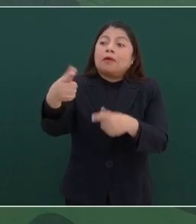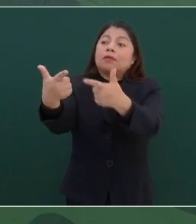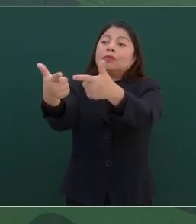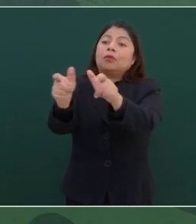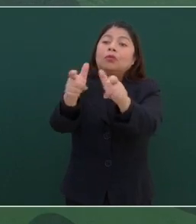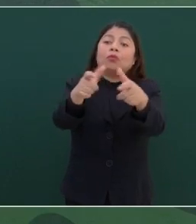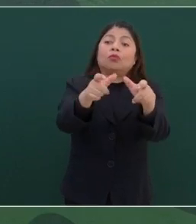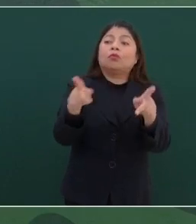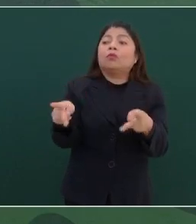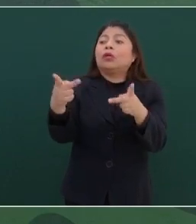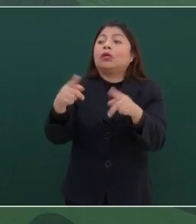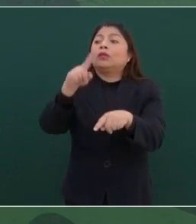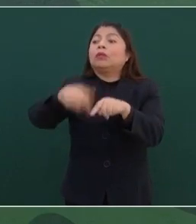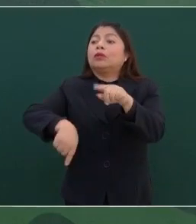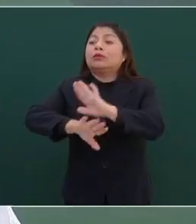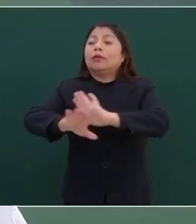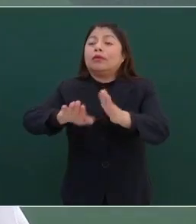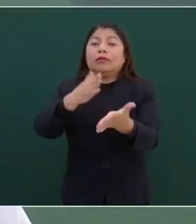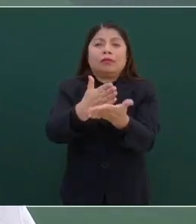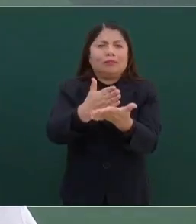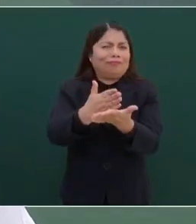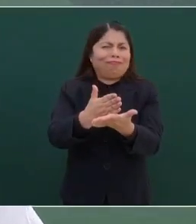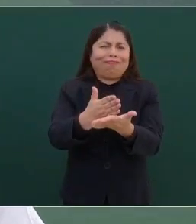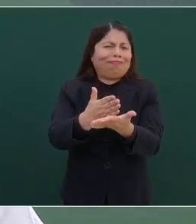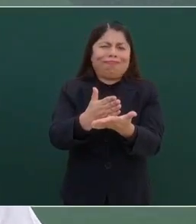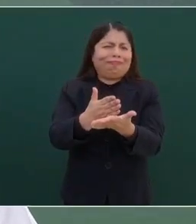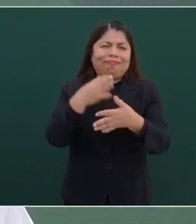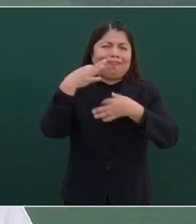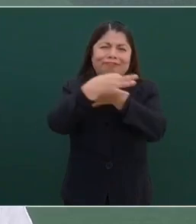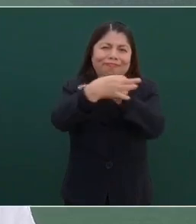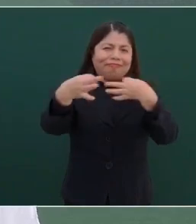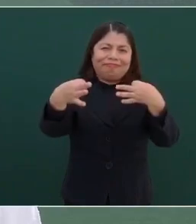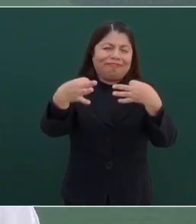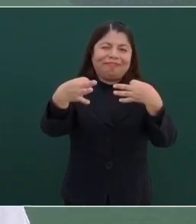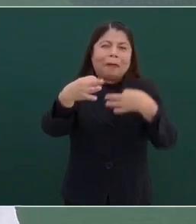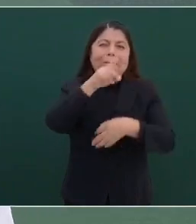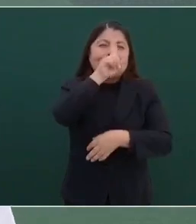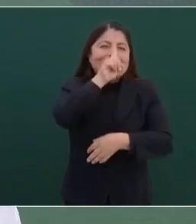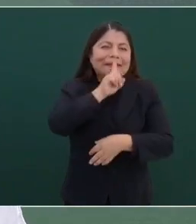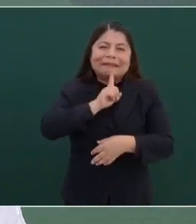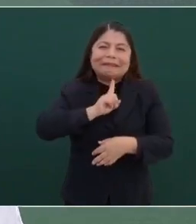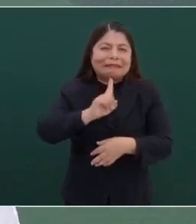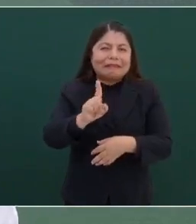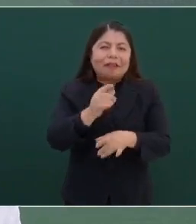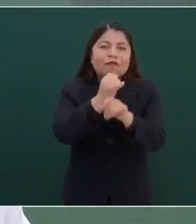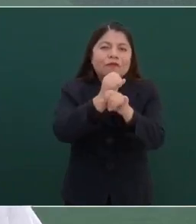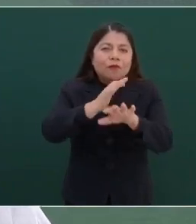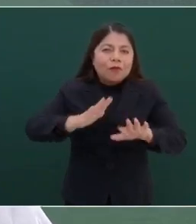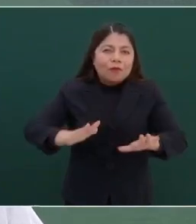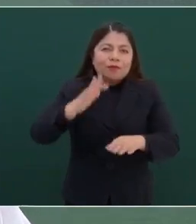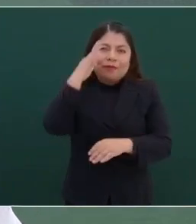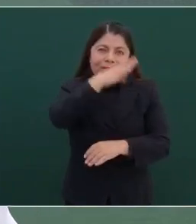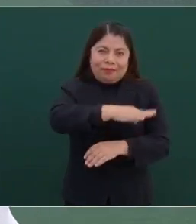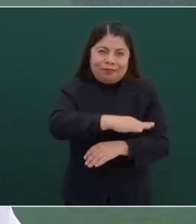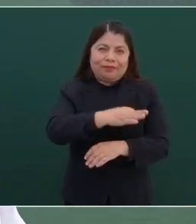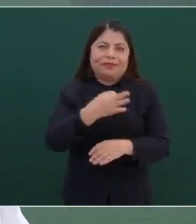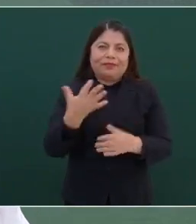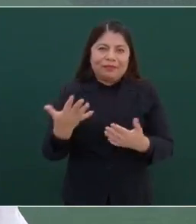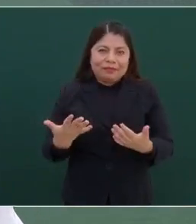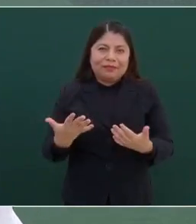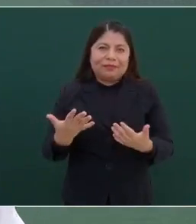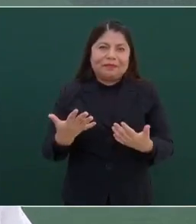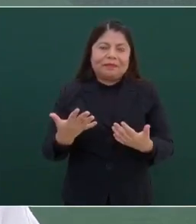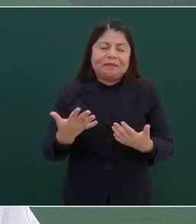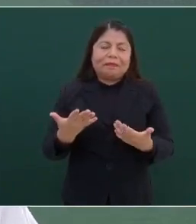corriente, barata, chafa, el estar amenazando de que van a